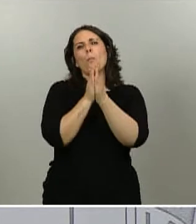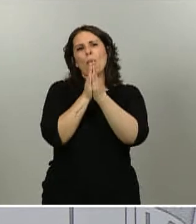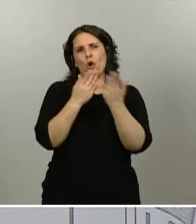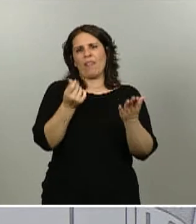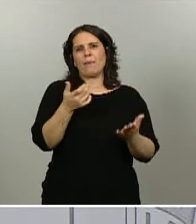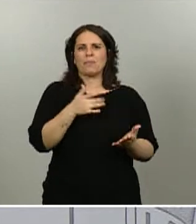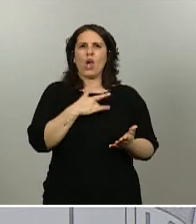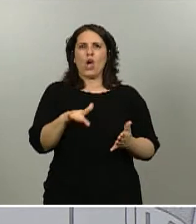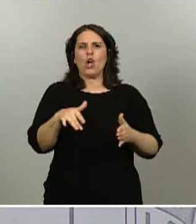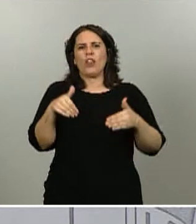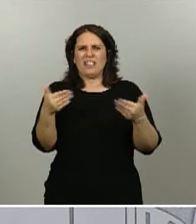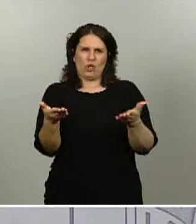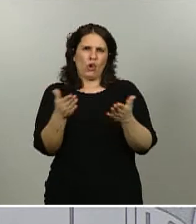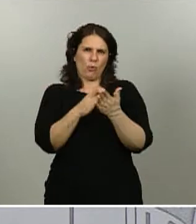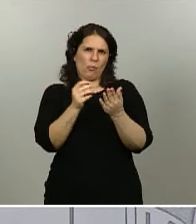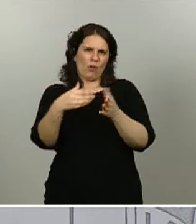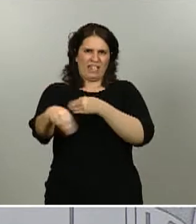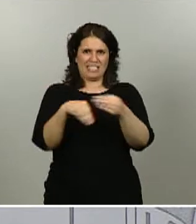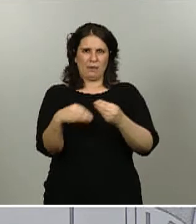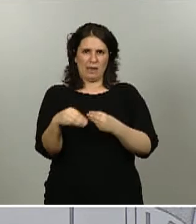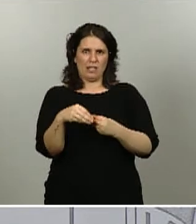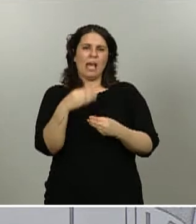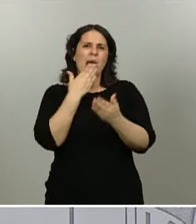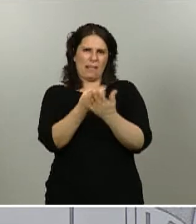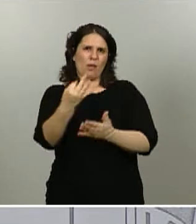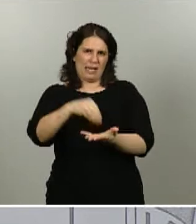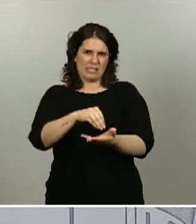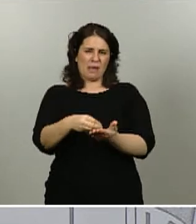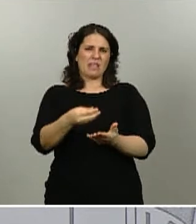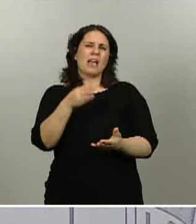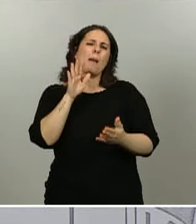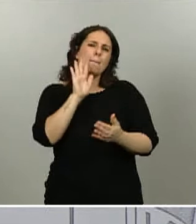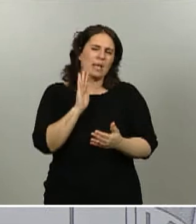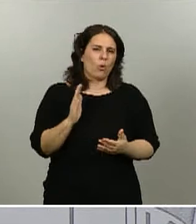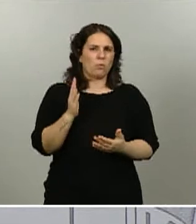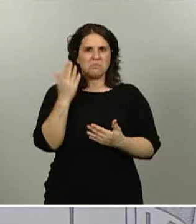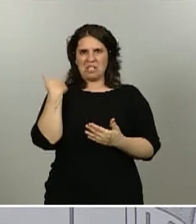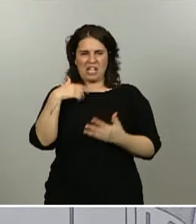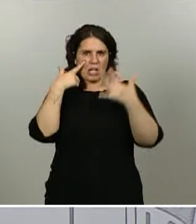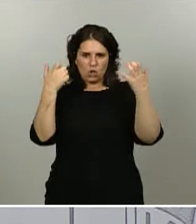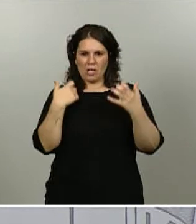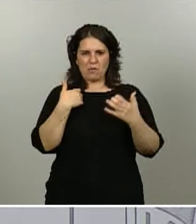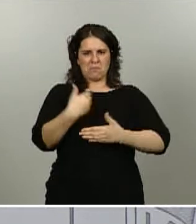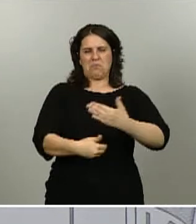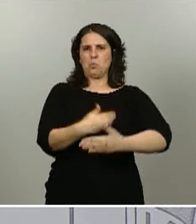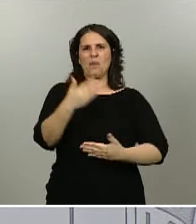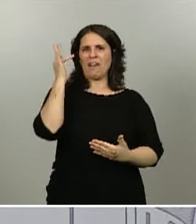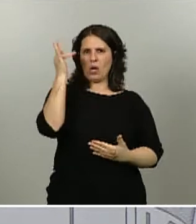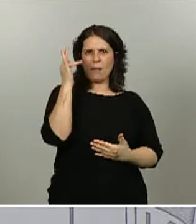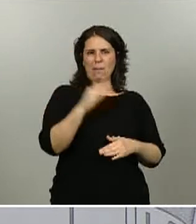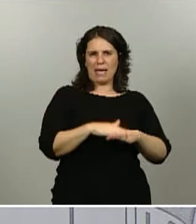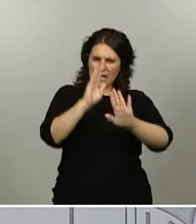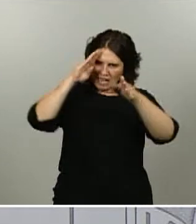veces, pero yo creo que ahora mismo vamos en una línea muy favorable para valorar lo que realmente queremos ahora, y es